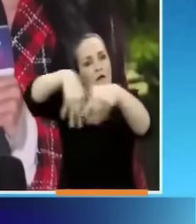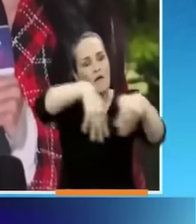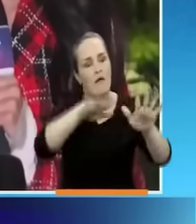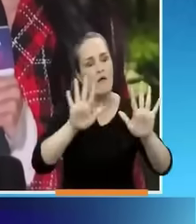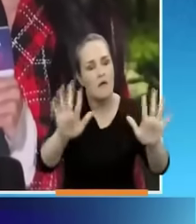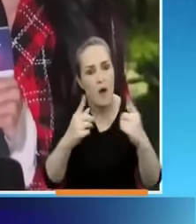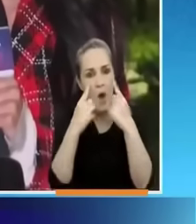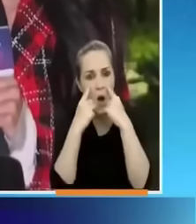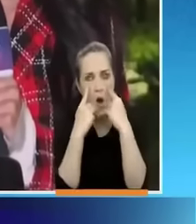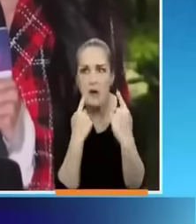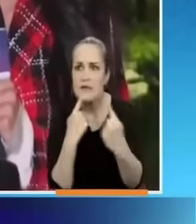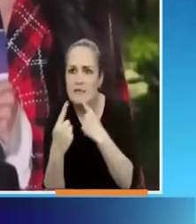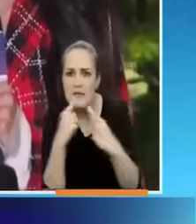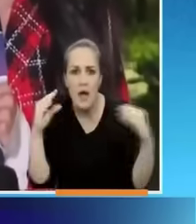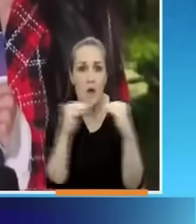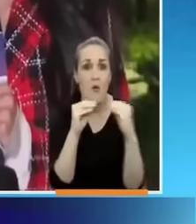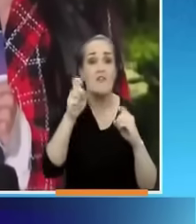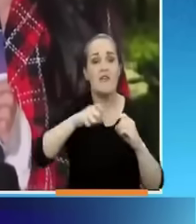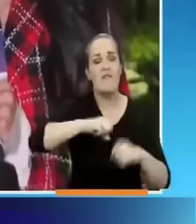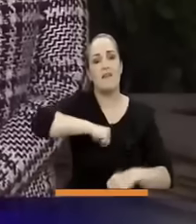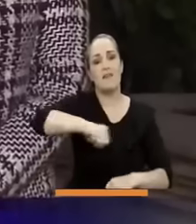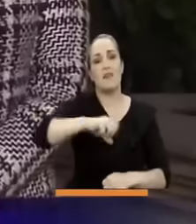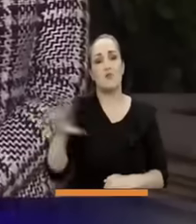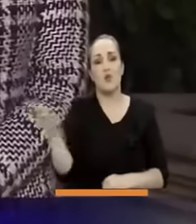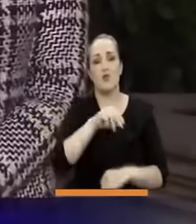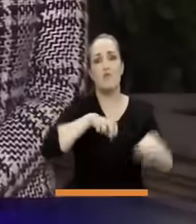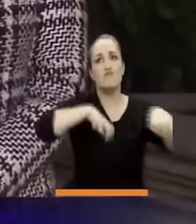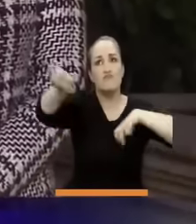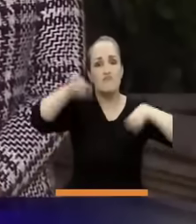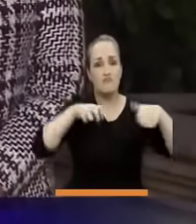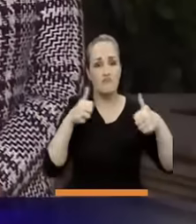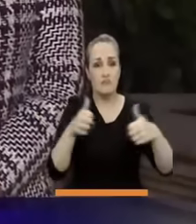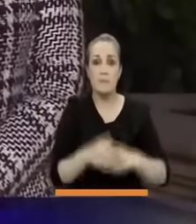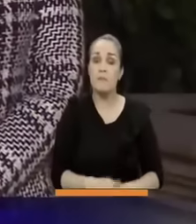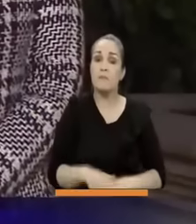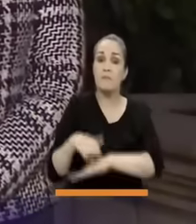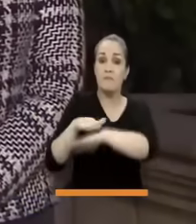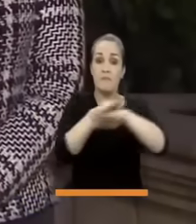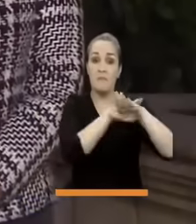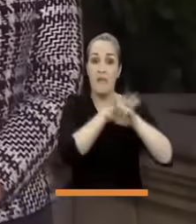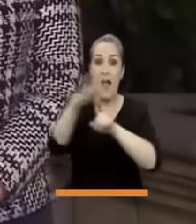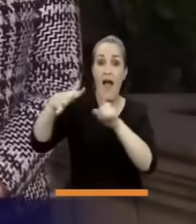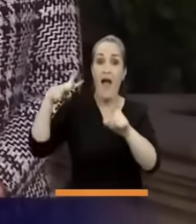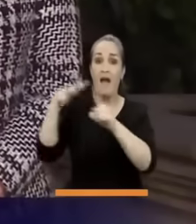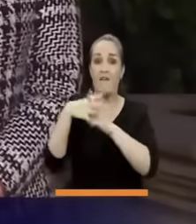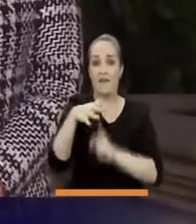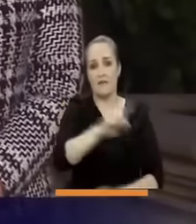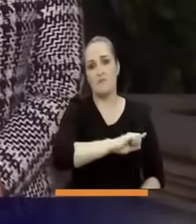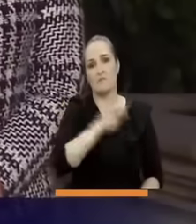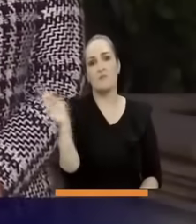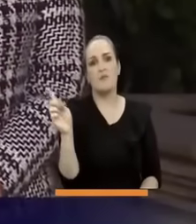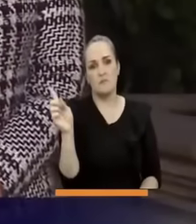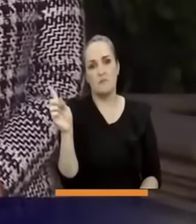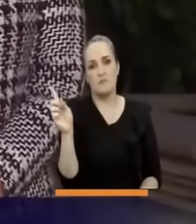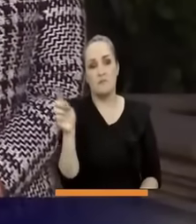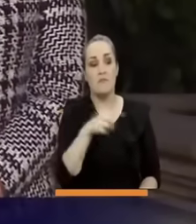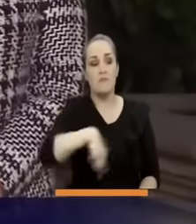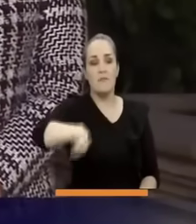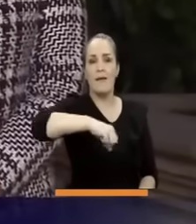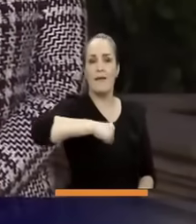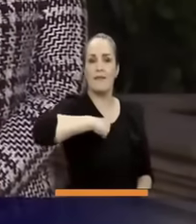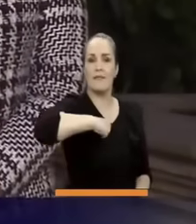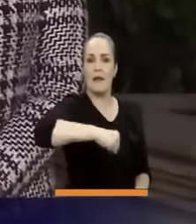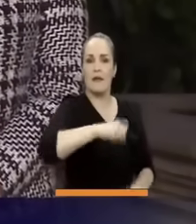garantizar la movilización de todos los colombianos. Que no se afecte de ninguna manera esos